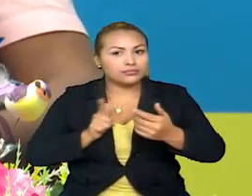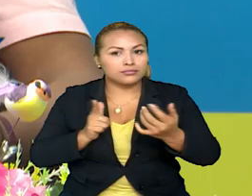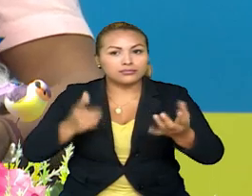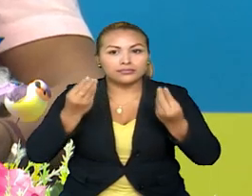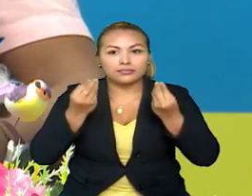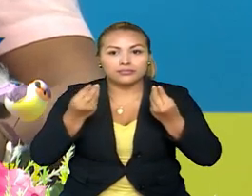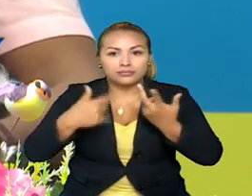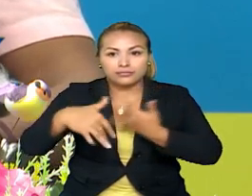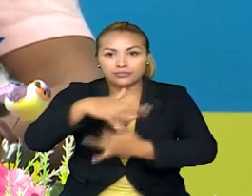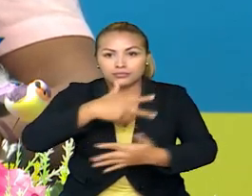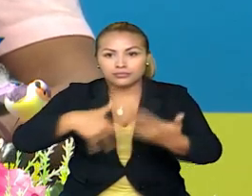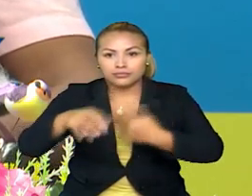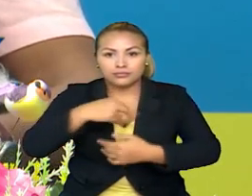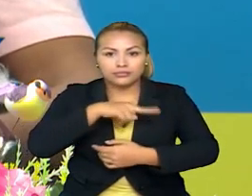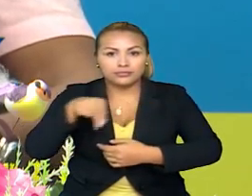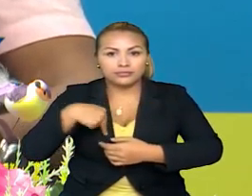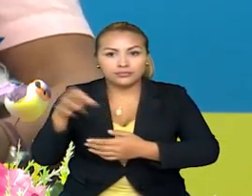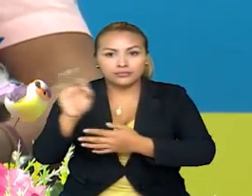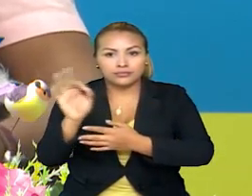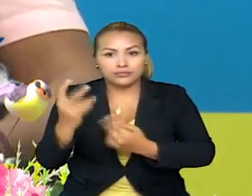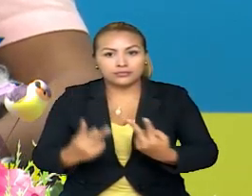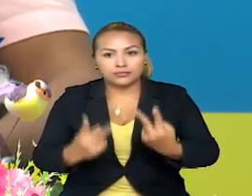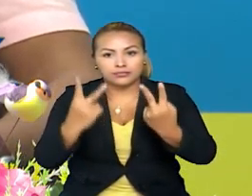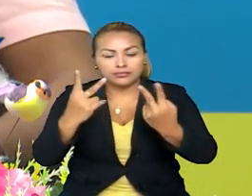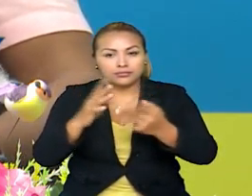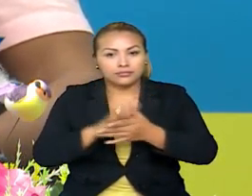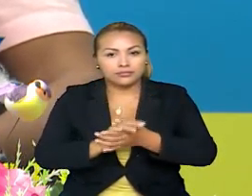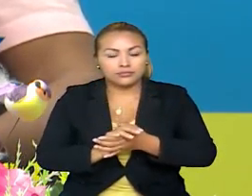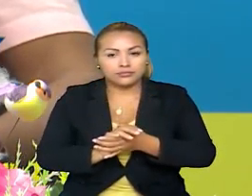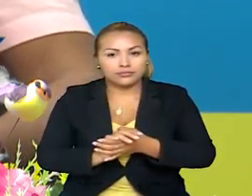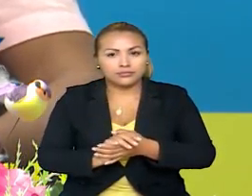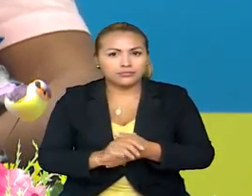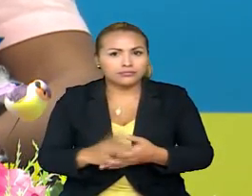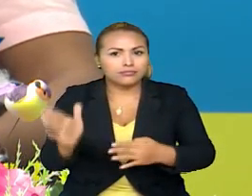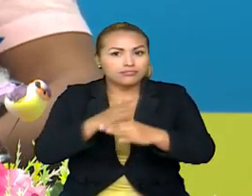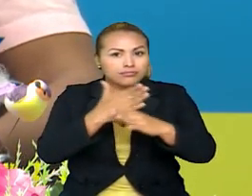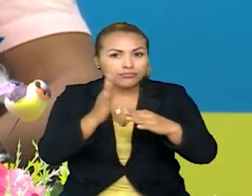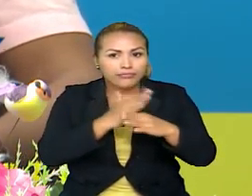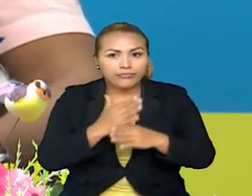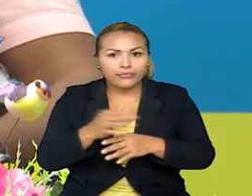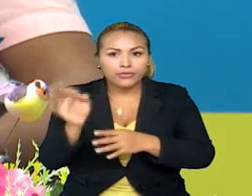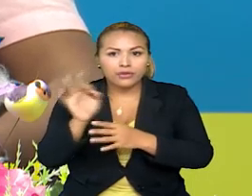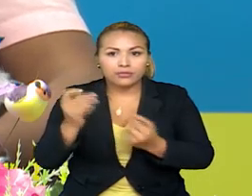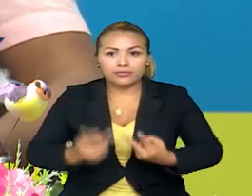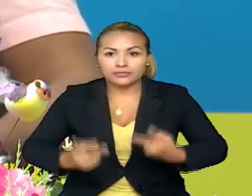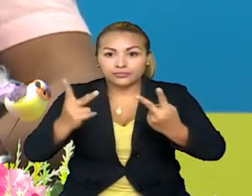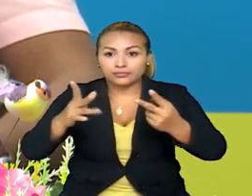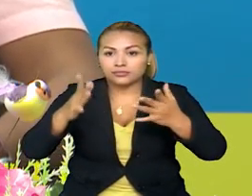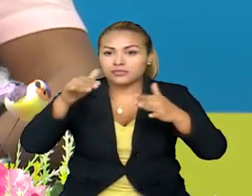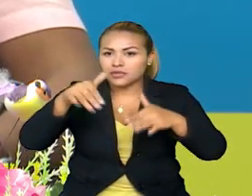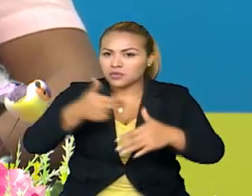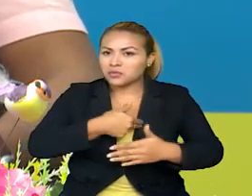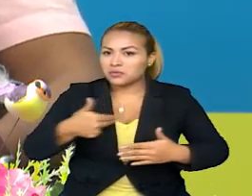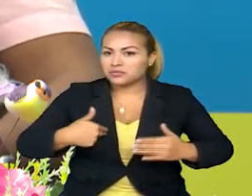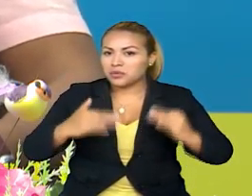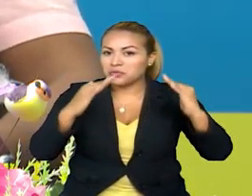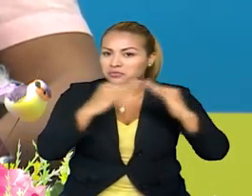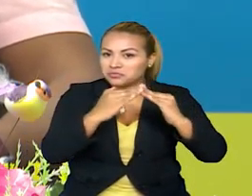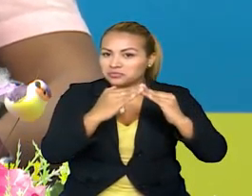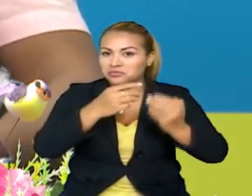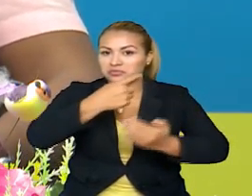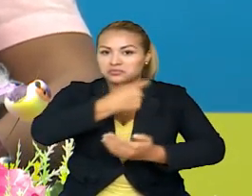con nuestra calidad de vida los estilos de vida saludable de nosotros los establecemos en el hogar en la escuela